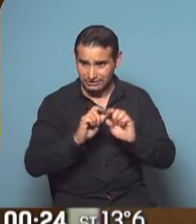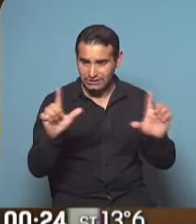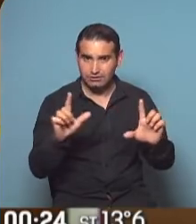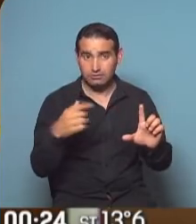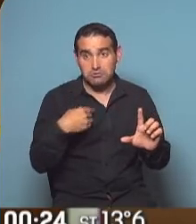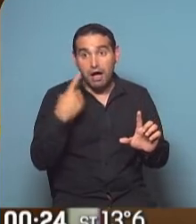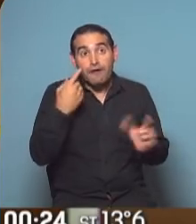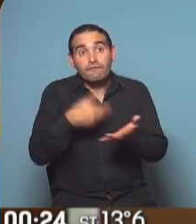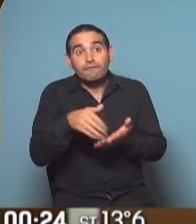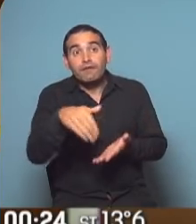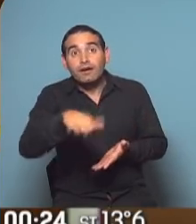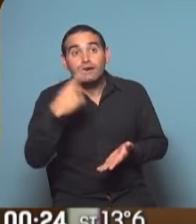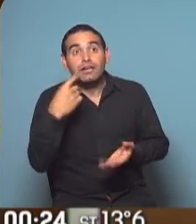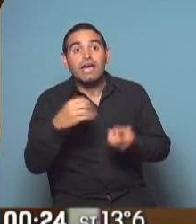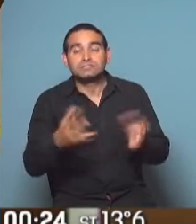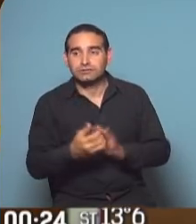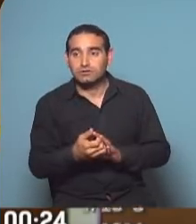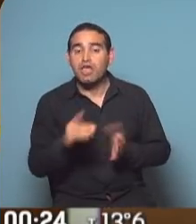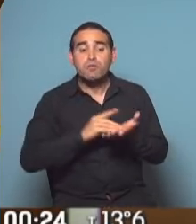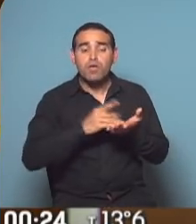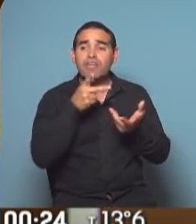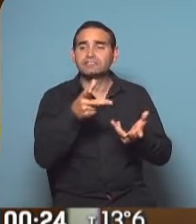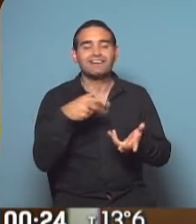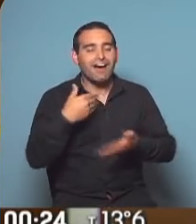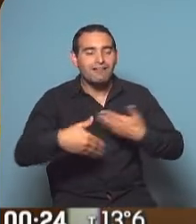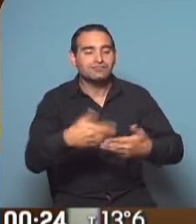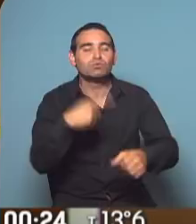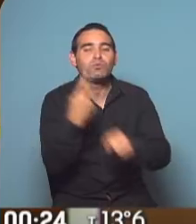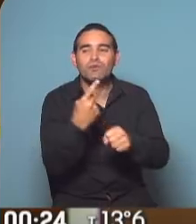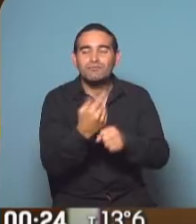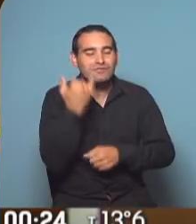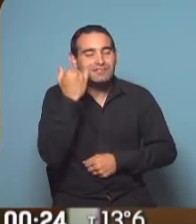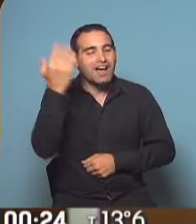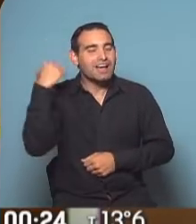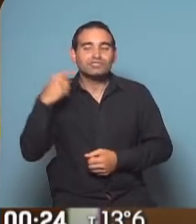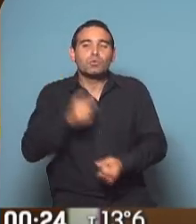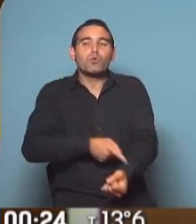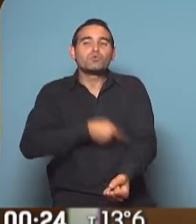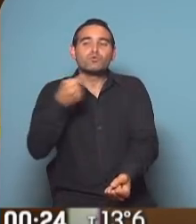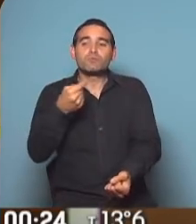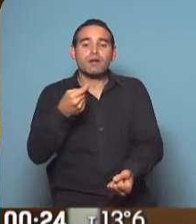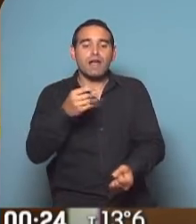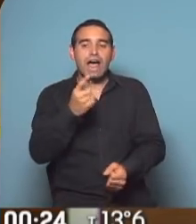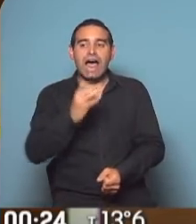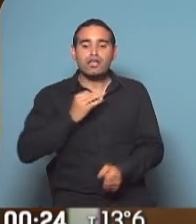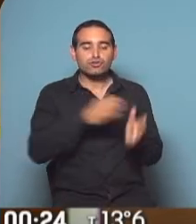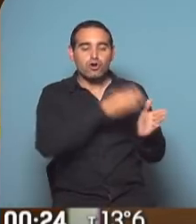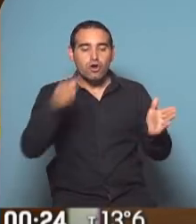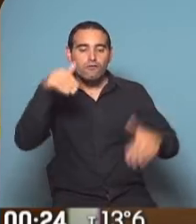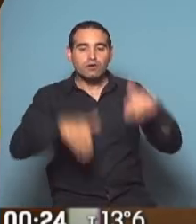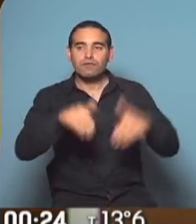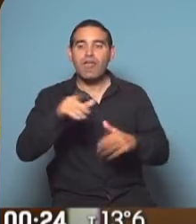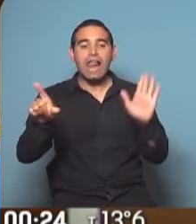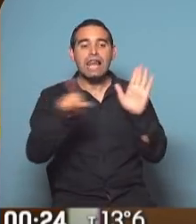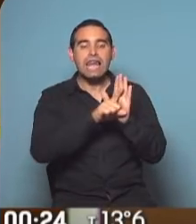nos han dicho los diputados que no pueden avanzar porque hay una tradición no escrita de que los años electorales no se dictan leyes que